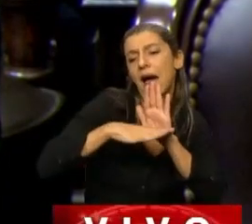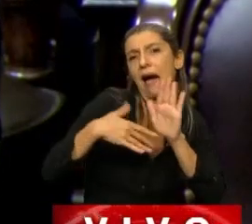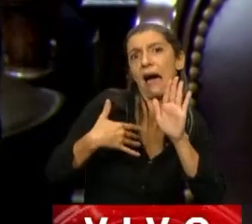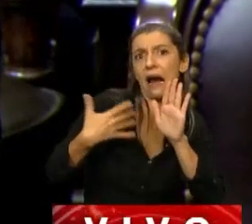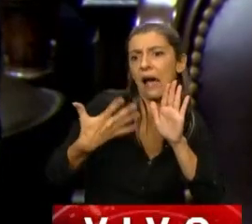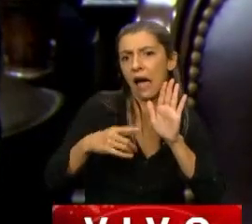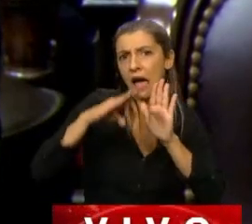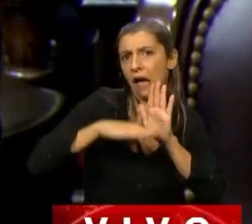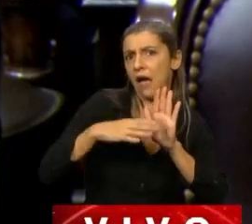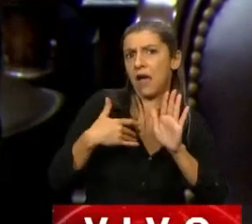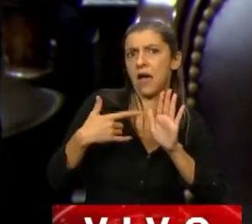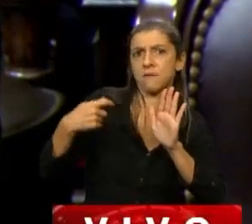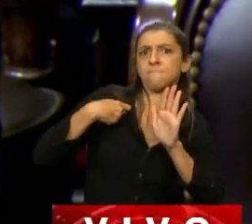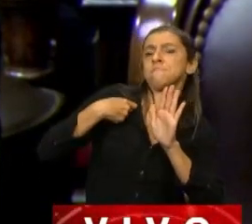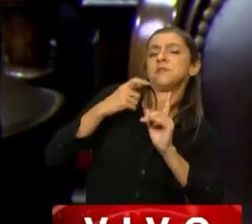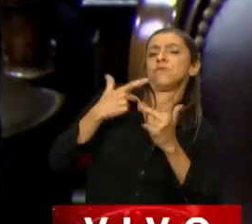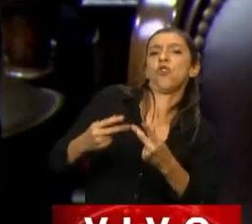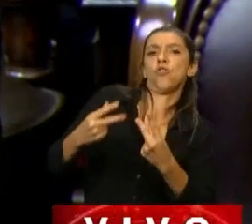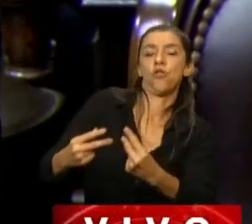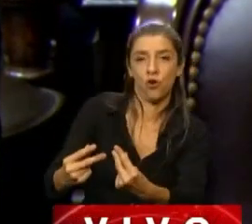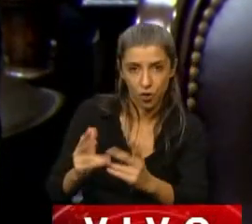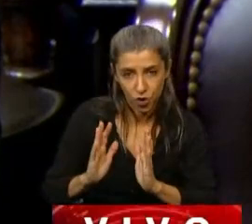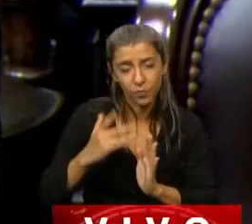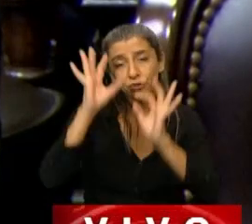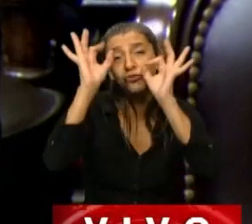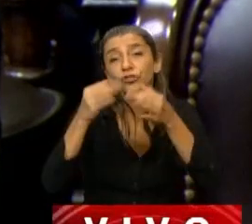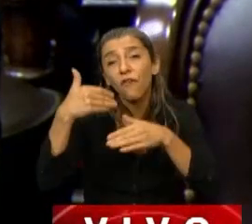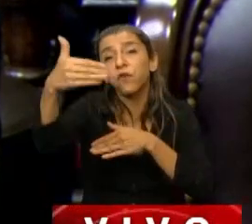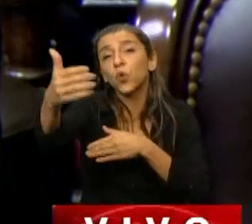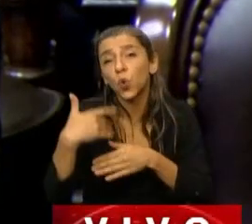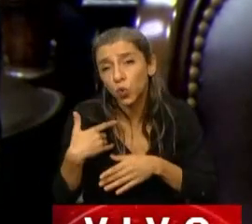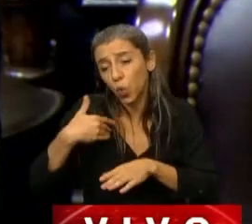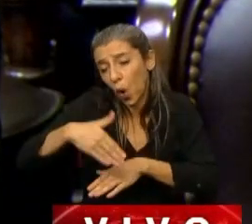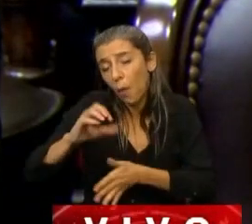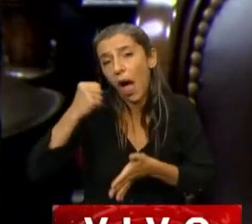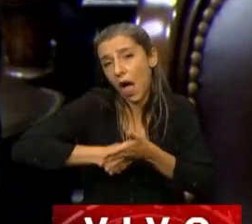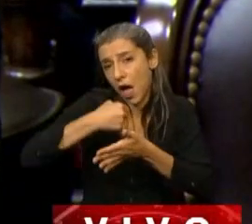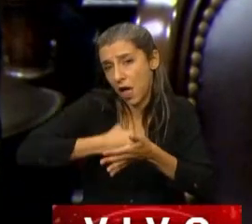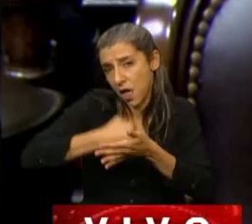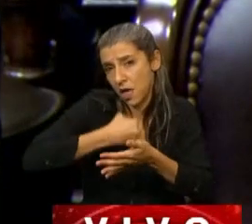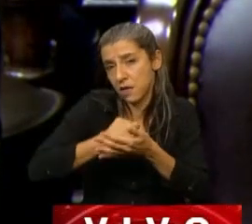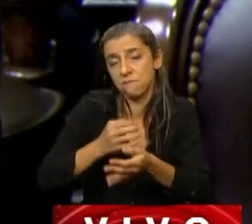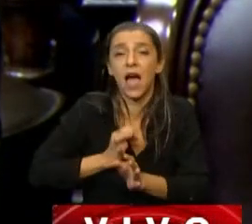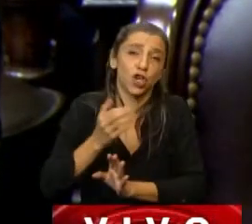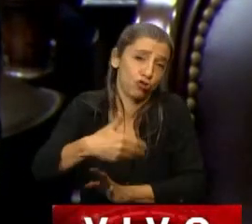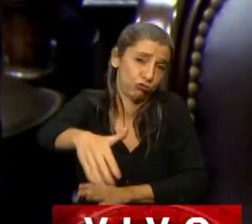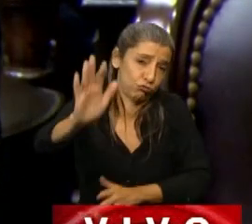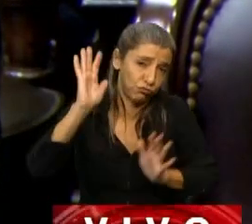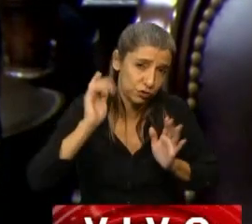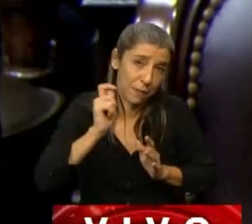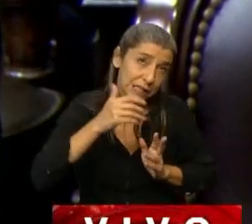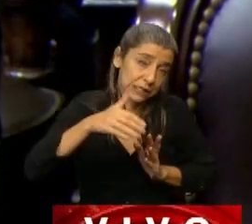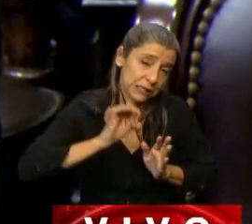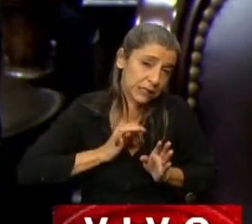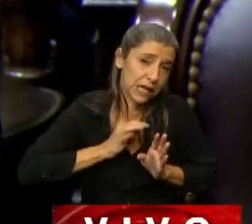seguro, presidente, que en esas peleas que se van a venir en los próximos meses y en los próximos años va a